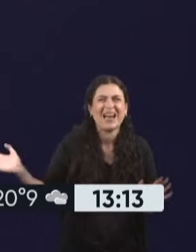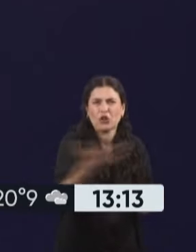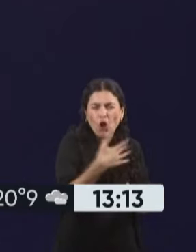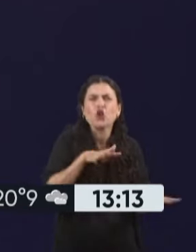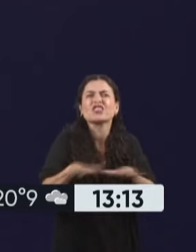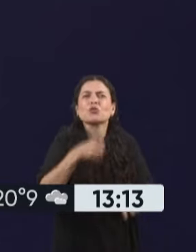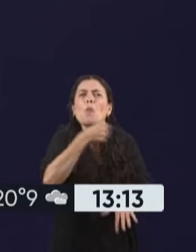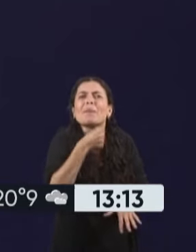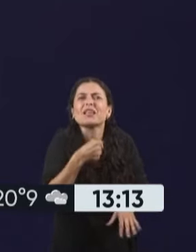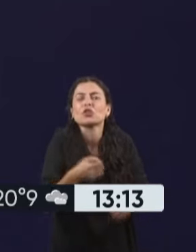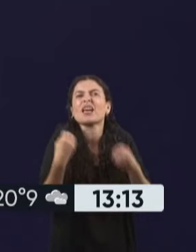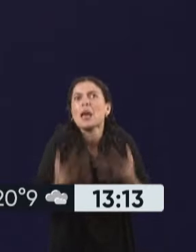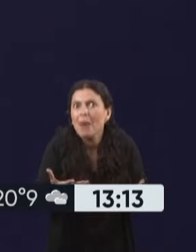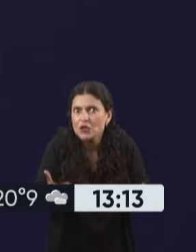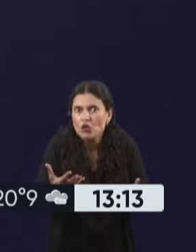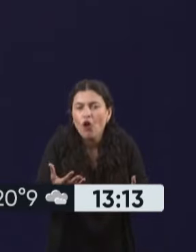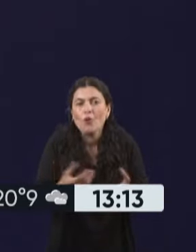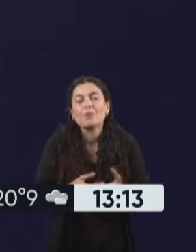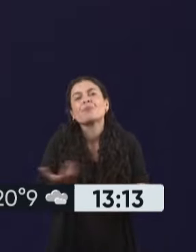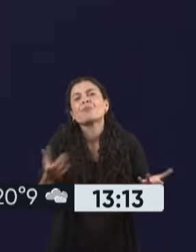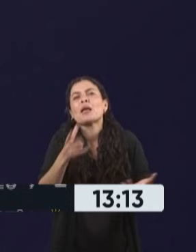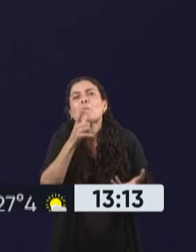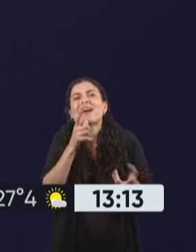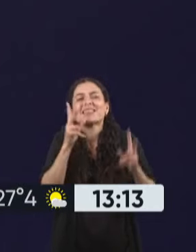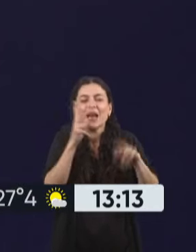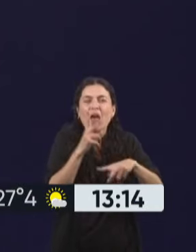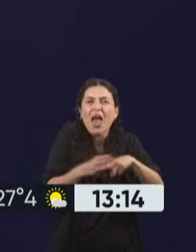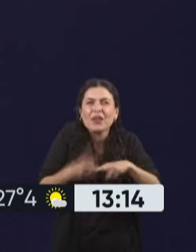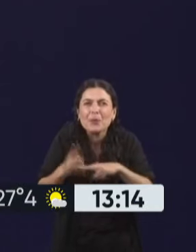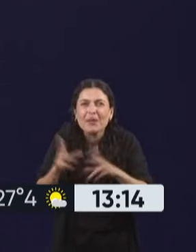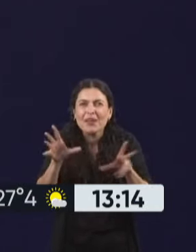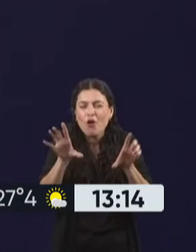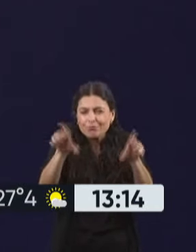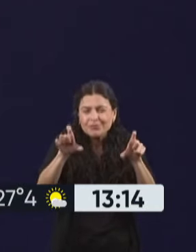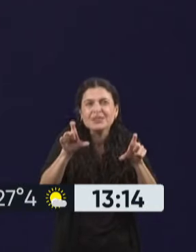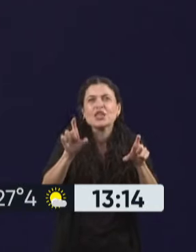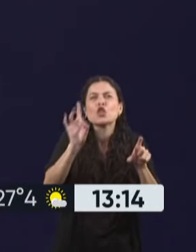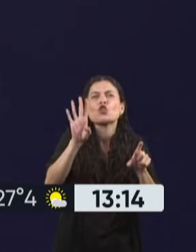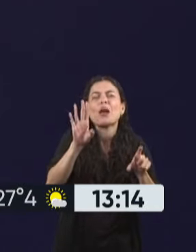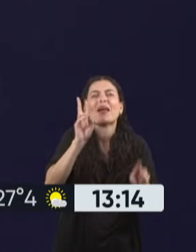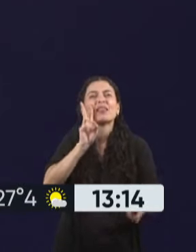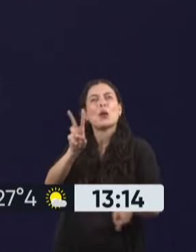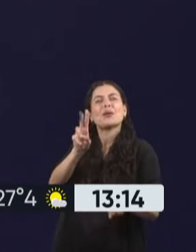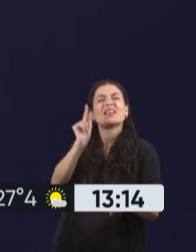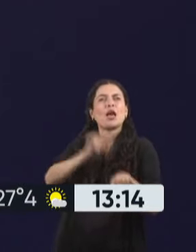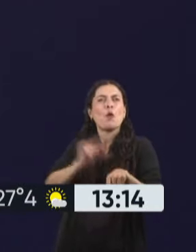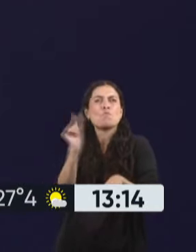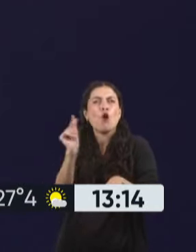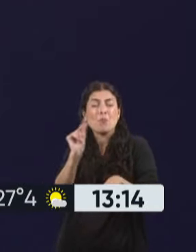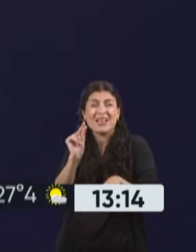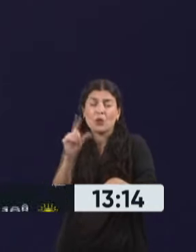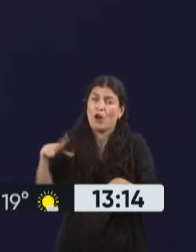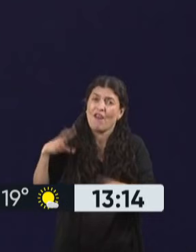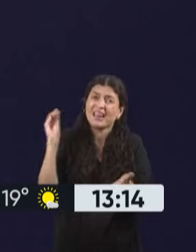donde te sacan el contexto para que se entienda. Pero cuando ves el crudo en los 3 minutos anteriores o 4